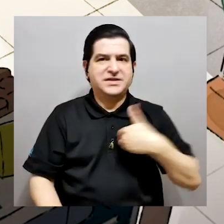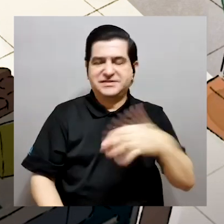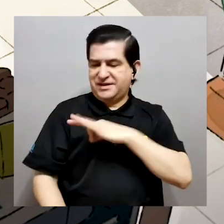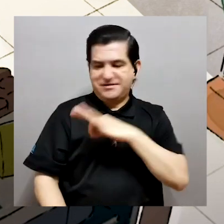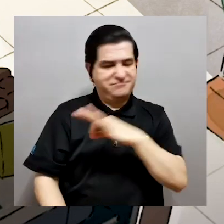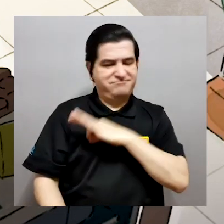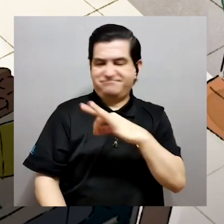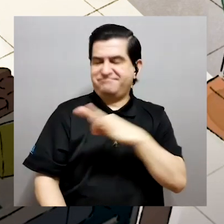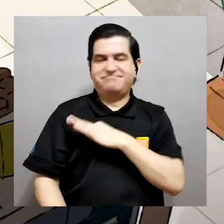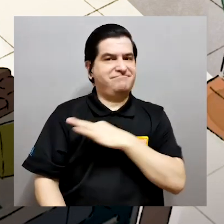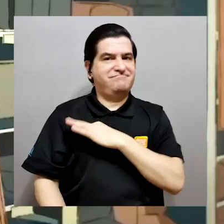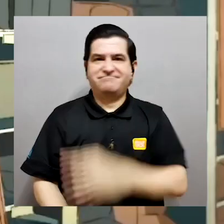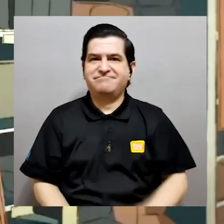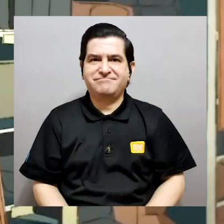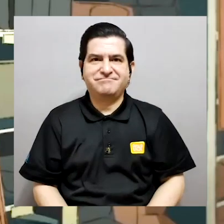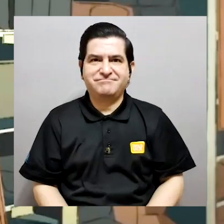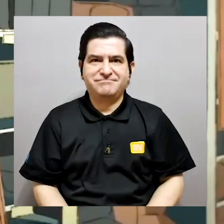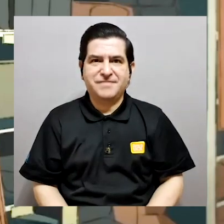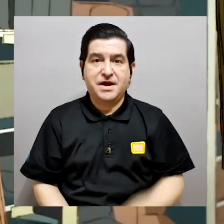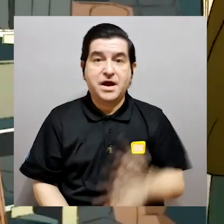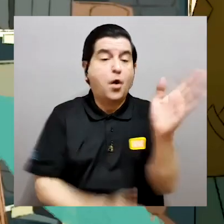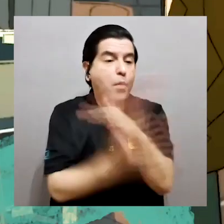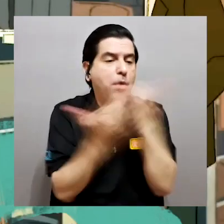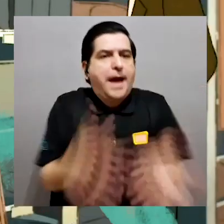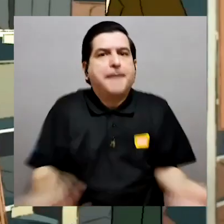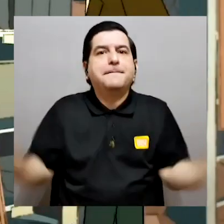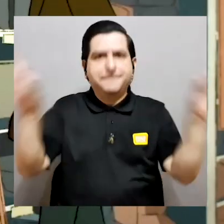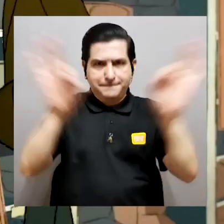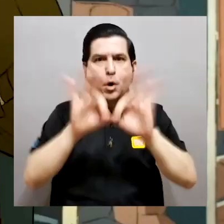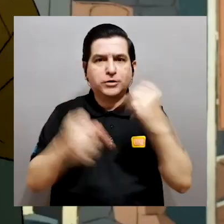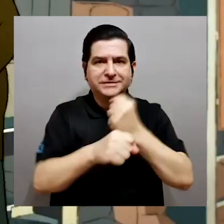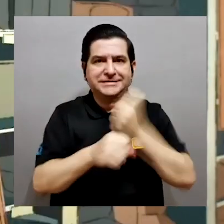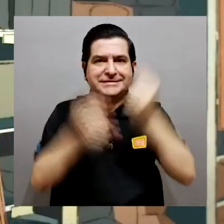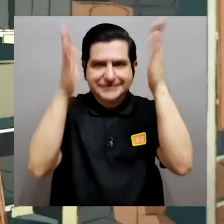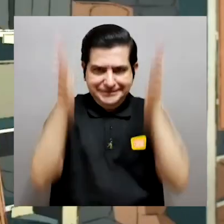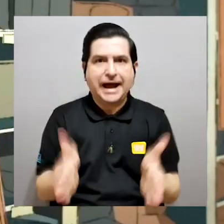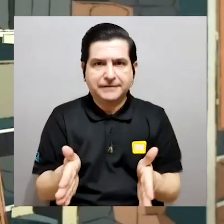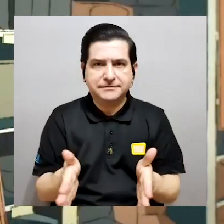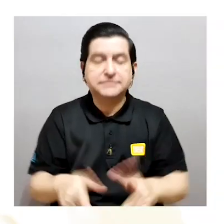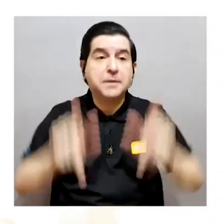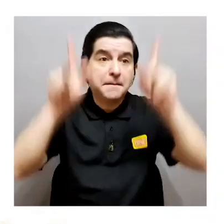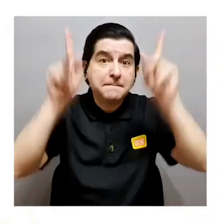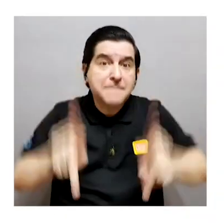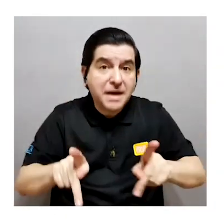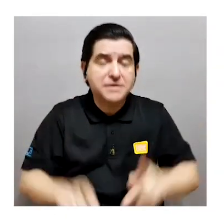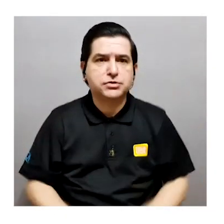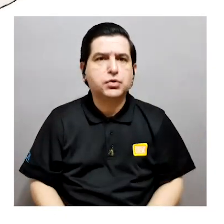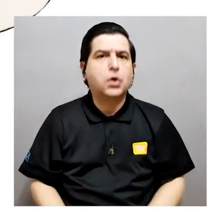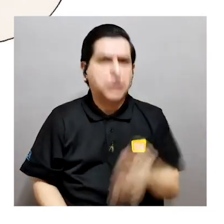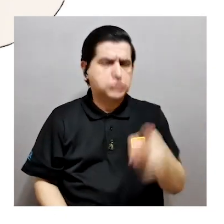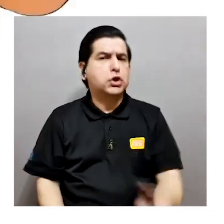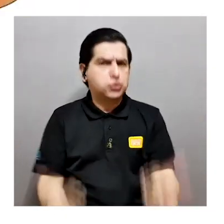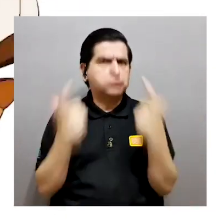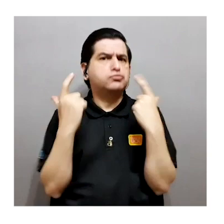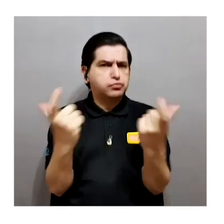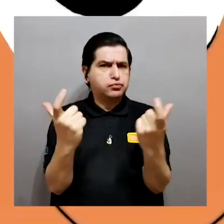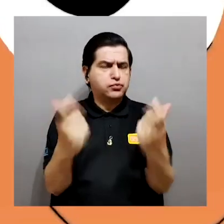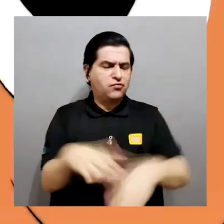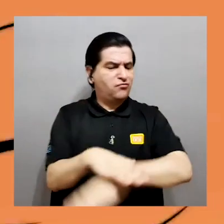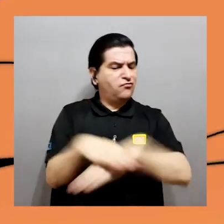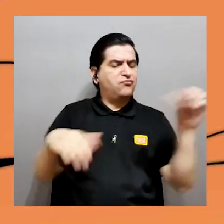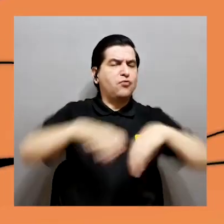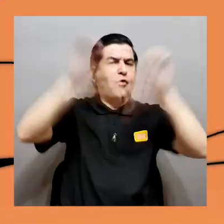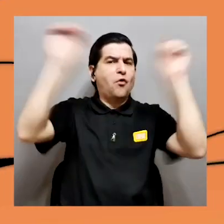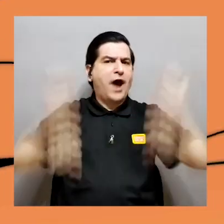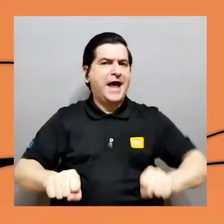tienen ese beneficio. Entonces, un segmento muy importante de trabajadores, inclusive de personas que ganan bastante, queda